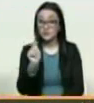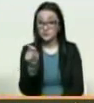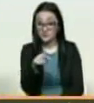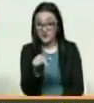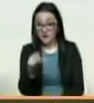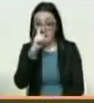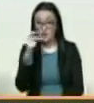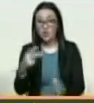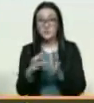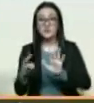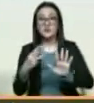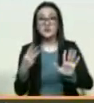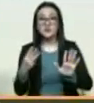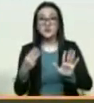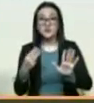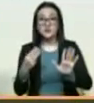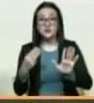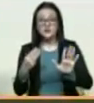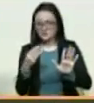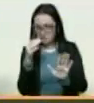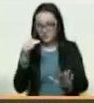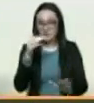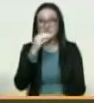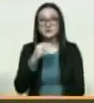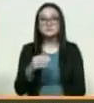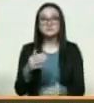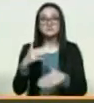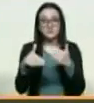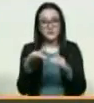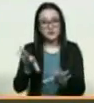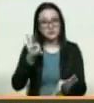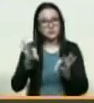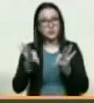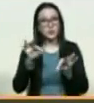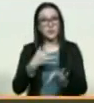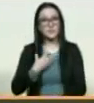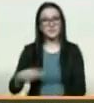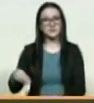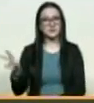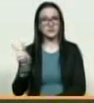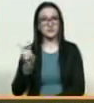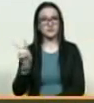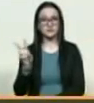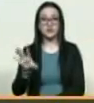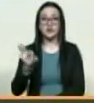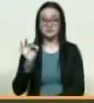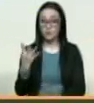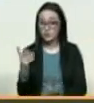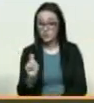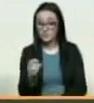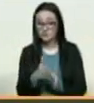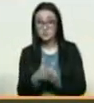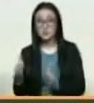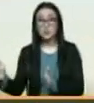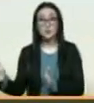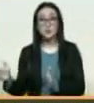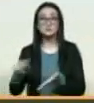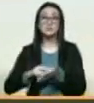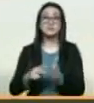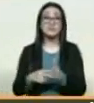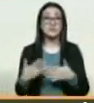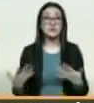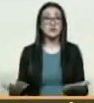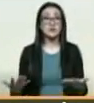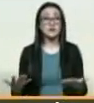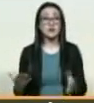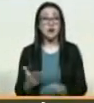año 2018 el proceso electoral para la escogencia de la presidencia de la República Bolivariana de Venezuela. ¿Qué significa esto?